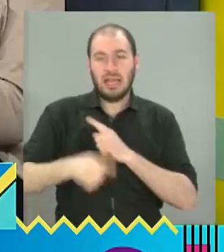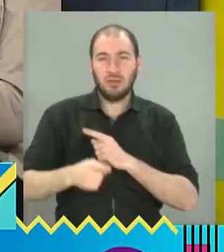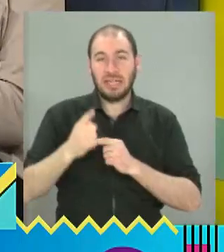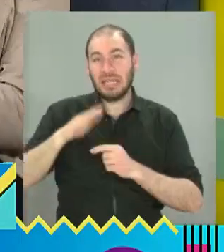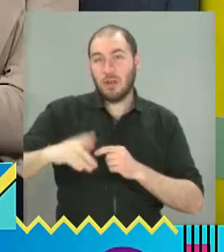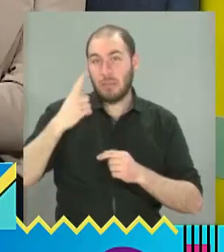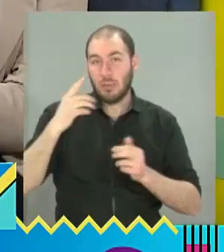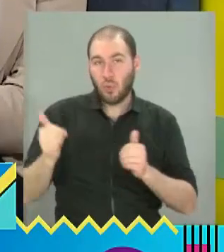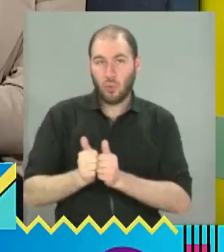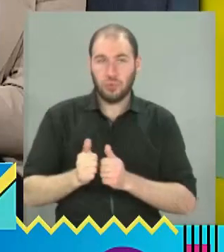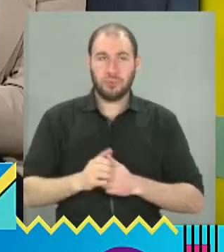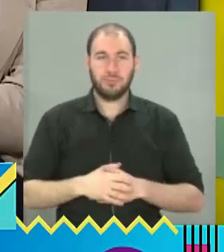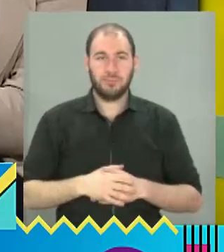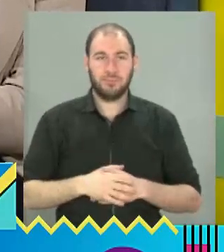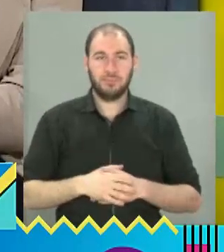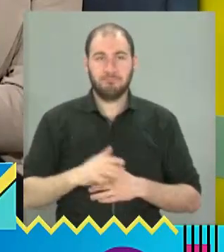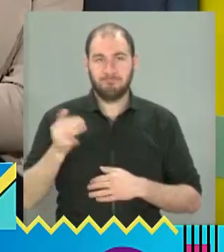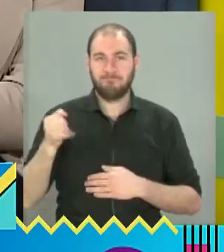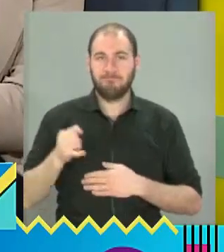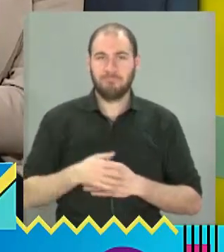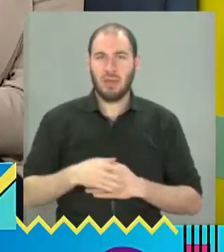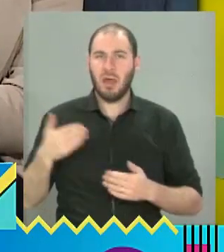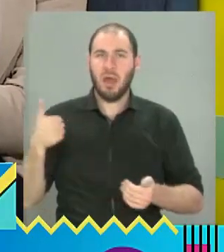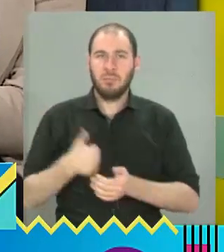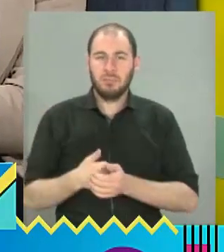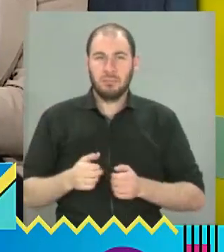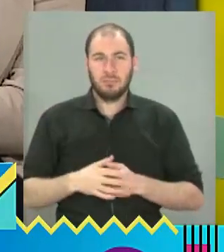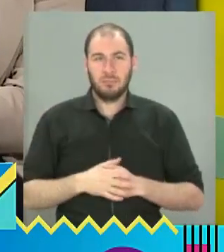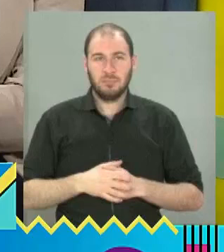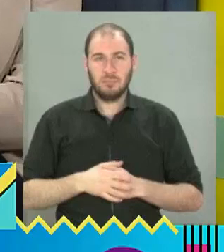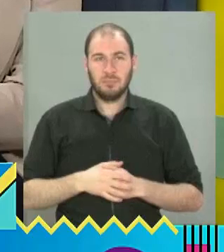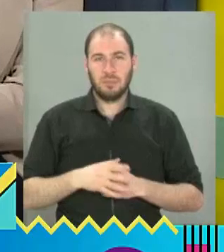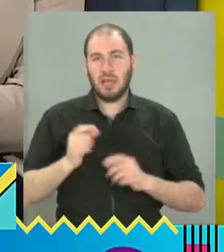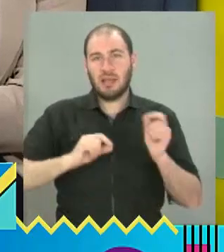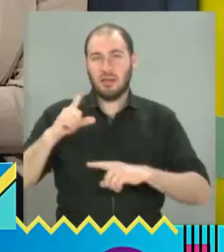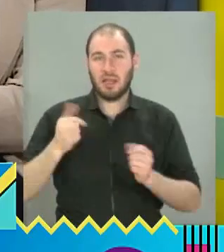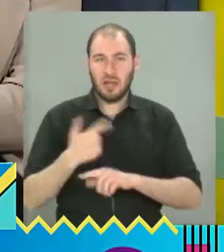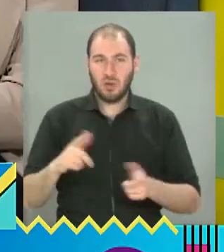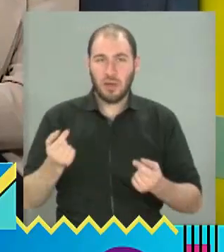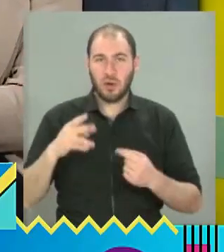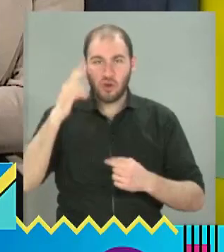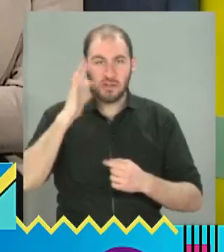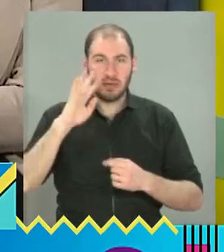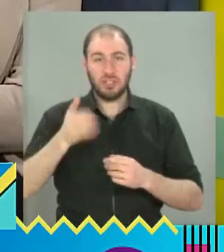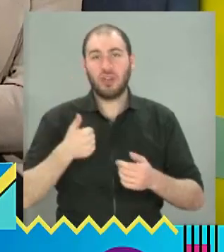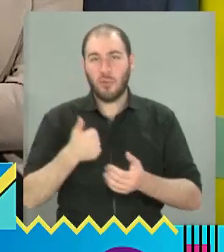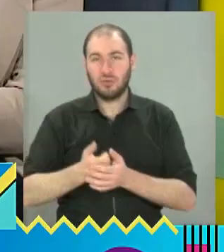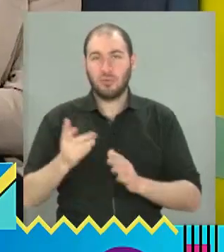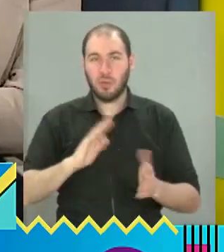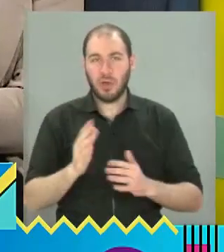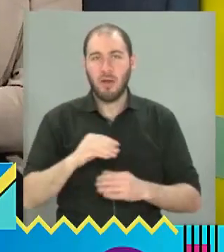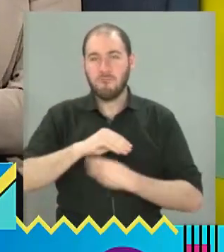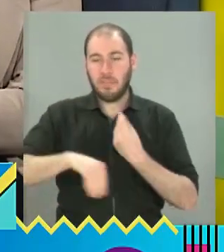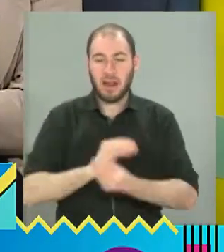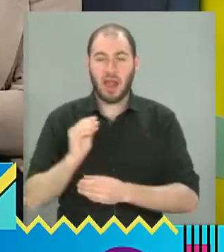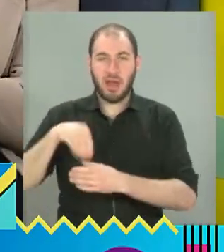convive. Y sí, en abusos, te diría, no tengo estadísticas, pero te diría que un 90% de los abusos vienen de